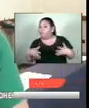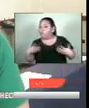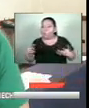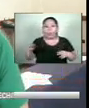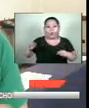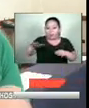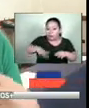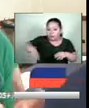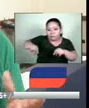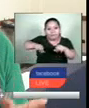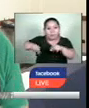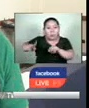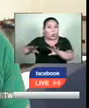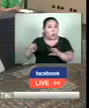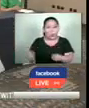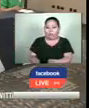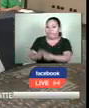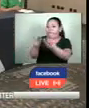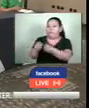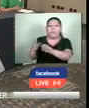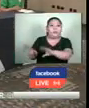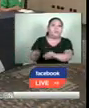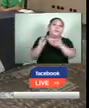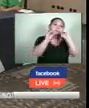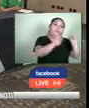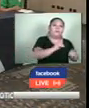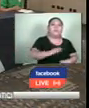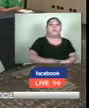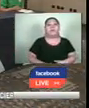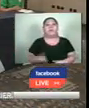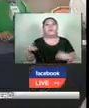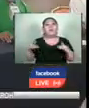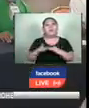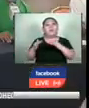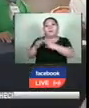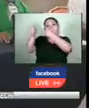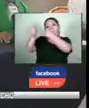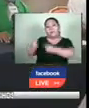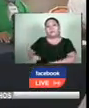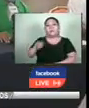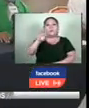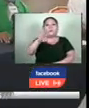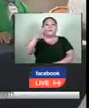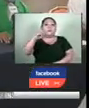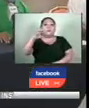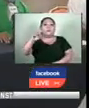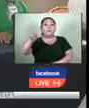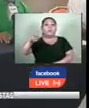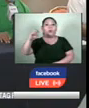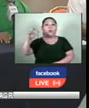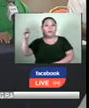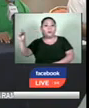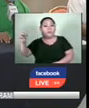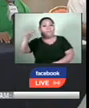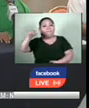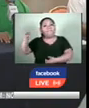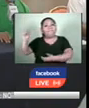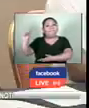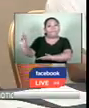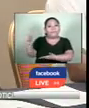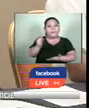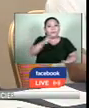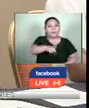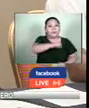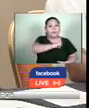sus tierras han dejado de producir. También detallaron que esperan que los fondos de 400 millones aprobados por el Banco Interamericano de Desarrollo a